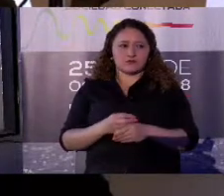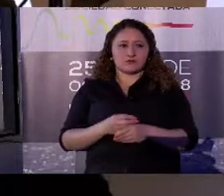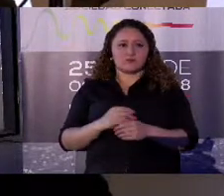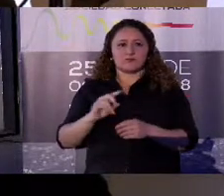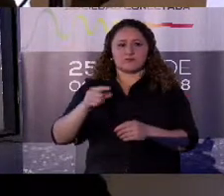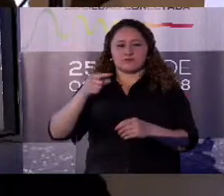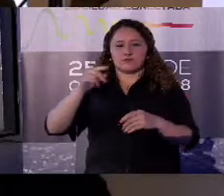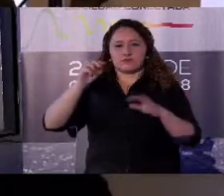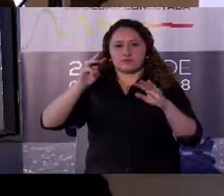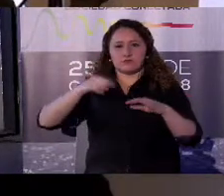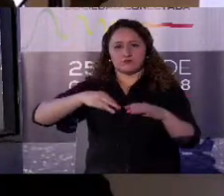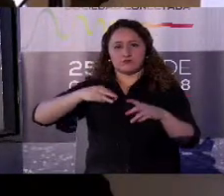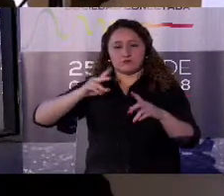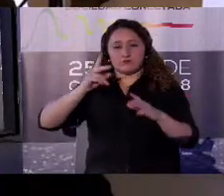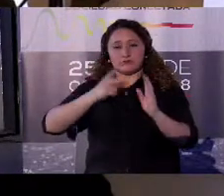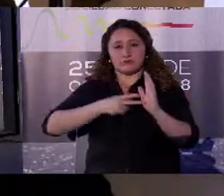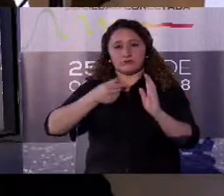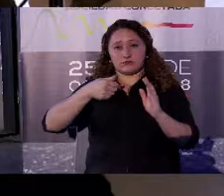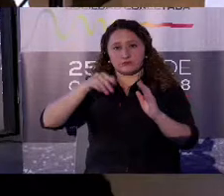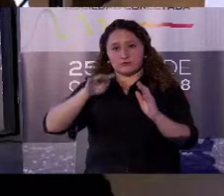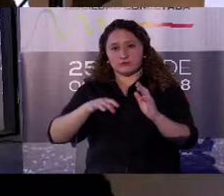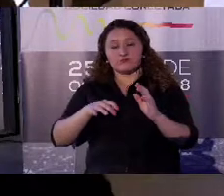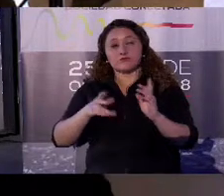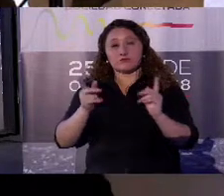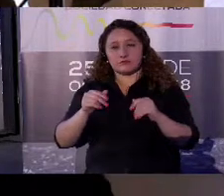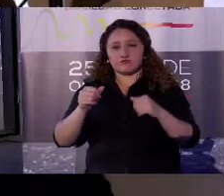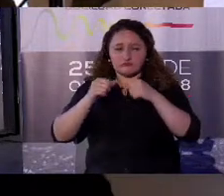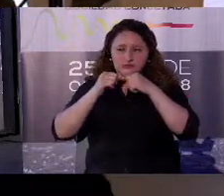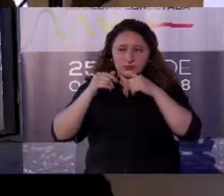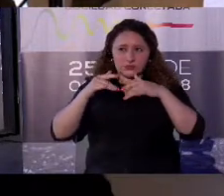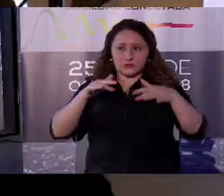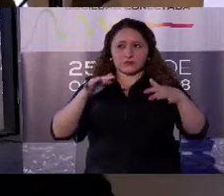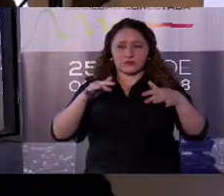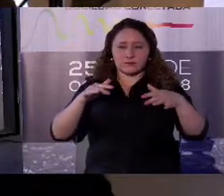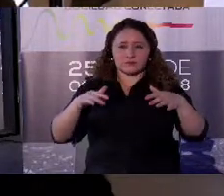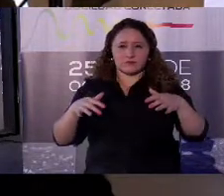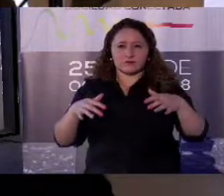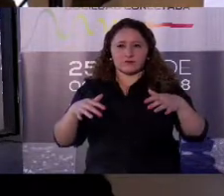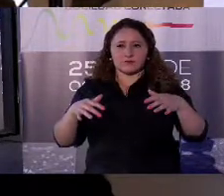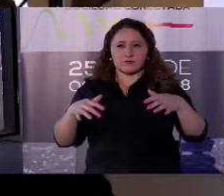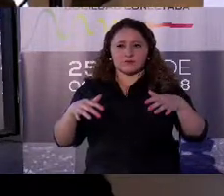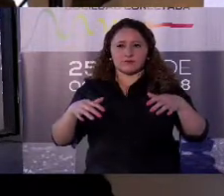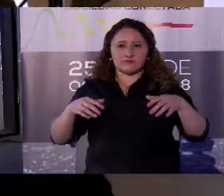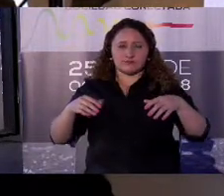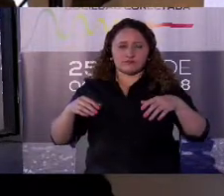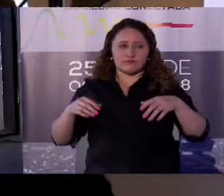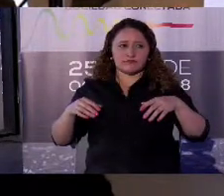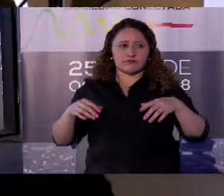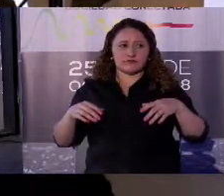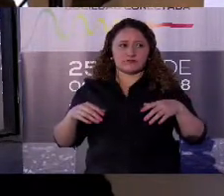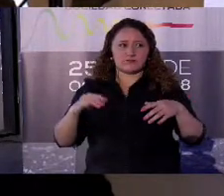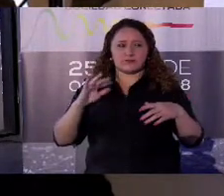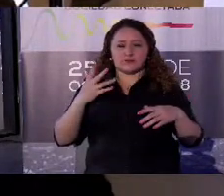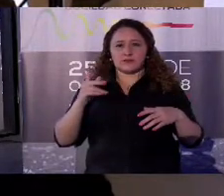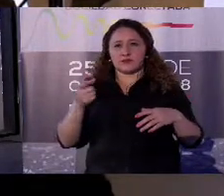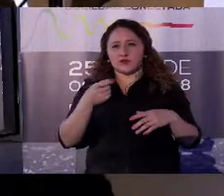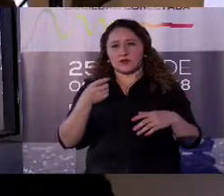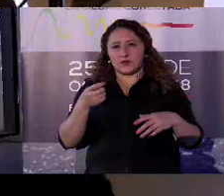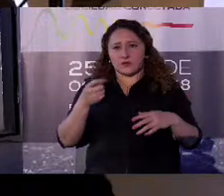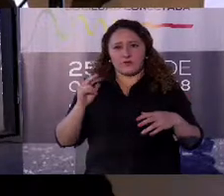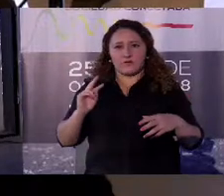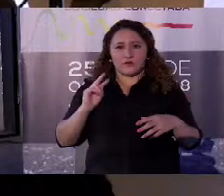de 2019 y también estamos en el proceso de desplegar lo que denominamos 5G